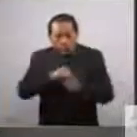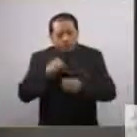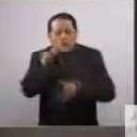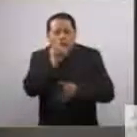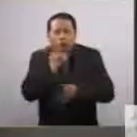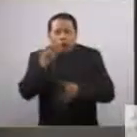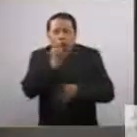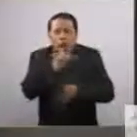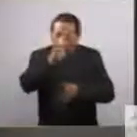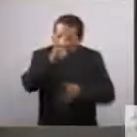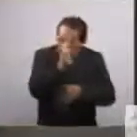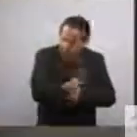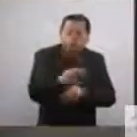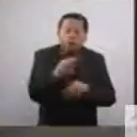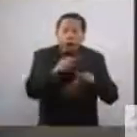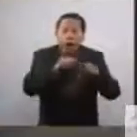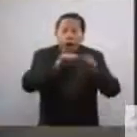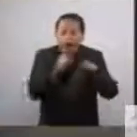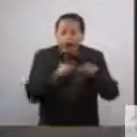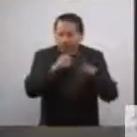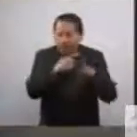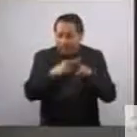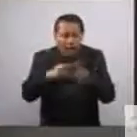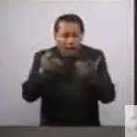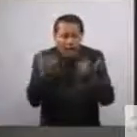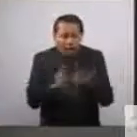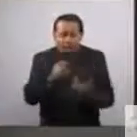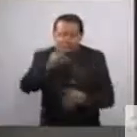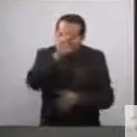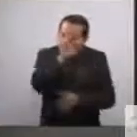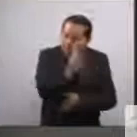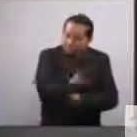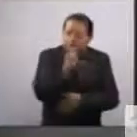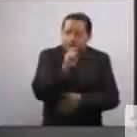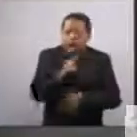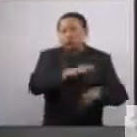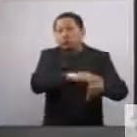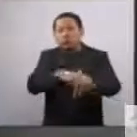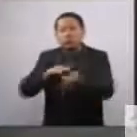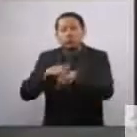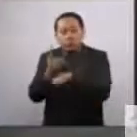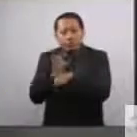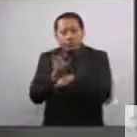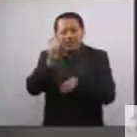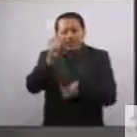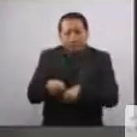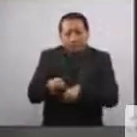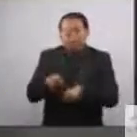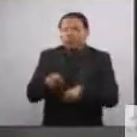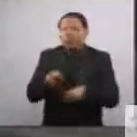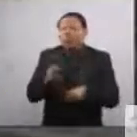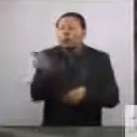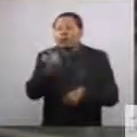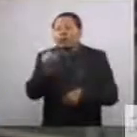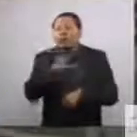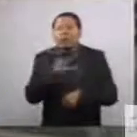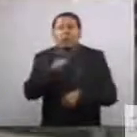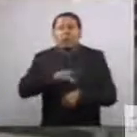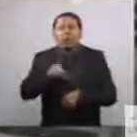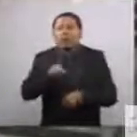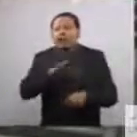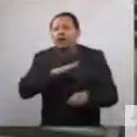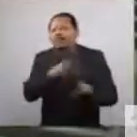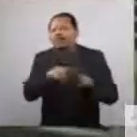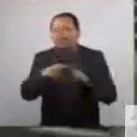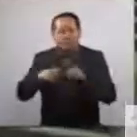sus artesanías. Por ello, los invito, mexicanas y mexicanos, que cuando los vemos que visitan nuestros pueblos ofreciéndonos sus ollitas de